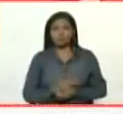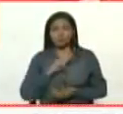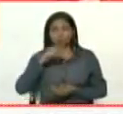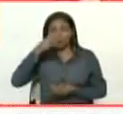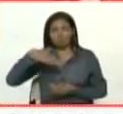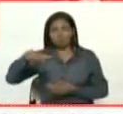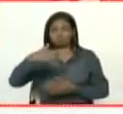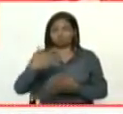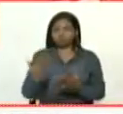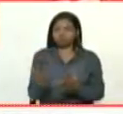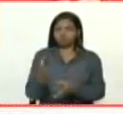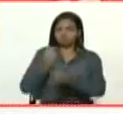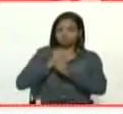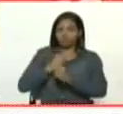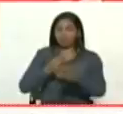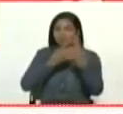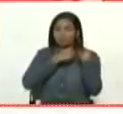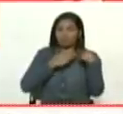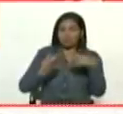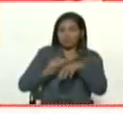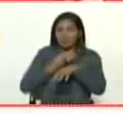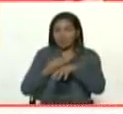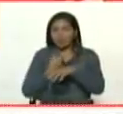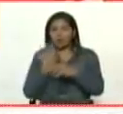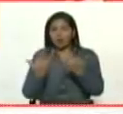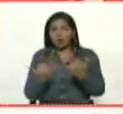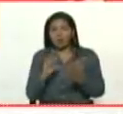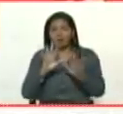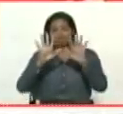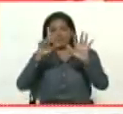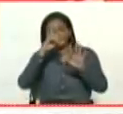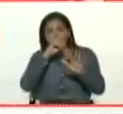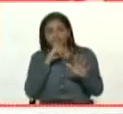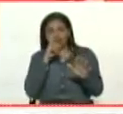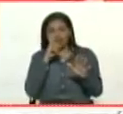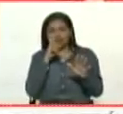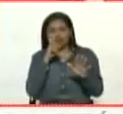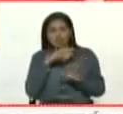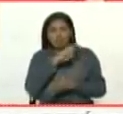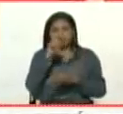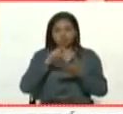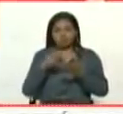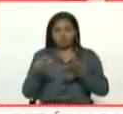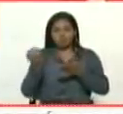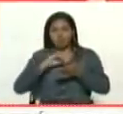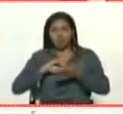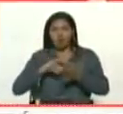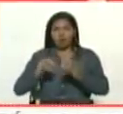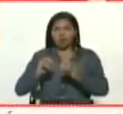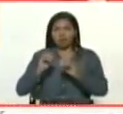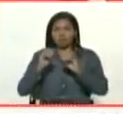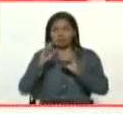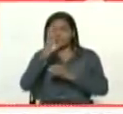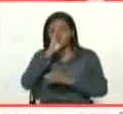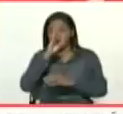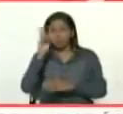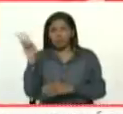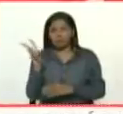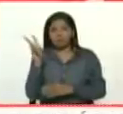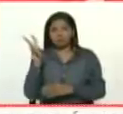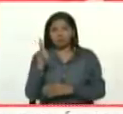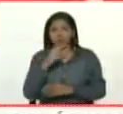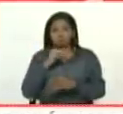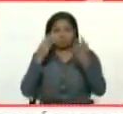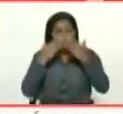en manos del Estado revolucionario. 10 años de la nacionalización del Banco de Venezuela. Quiero saludar a todos